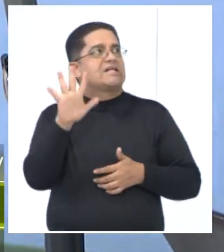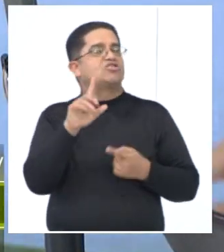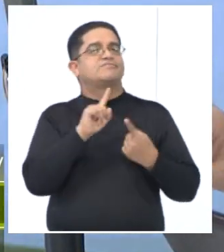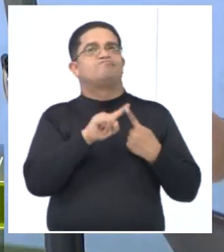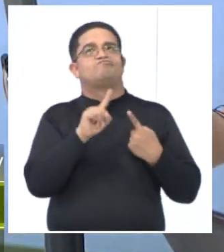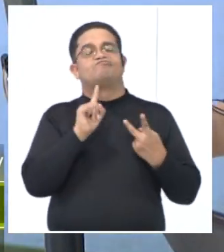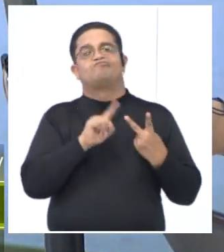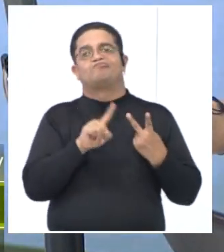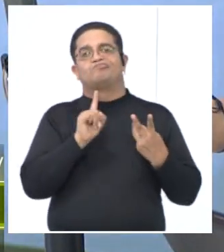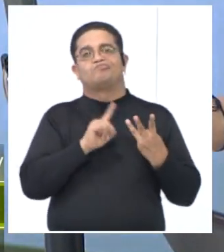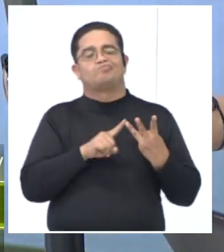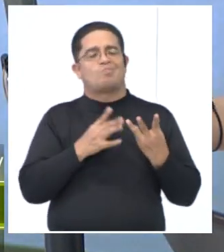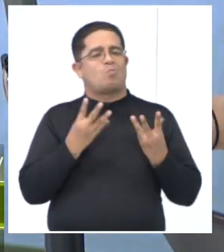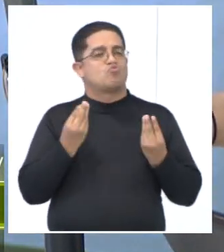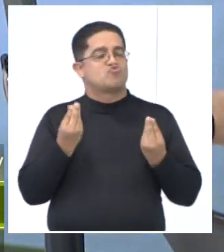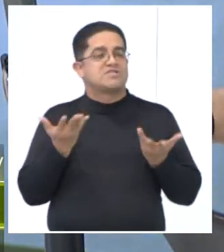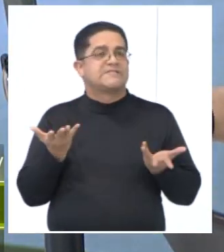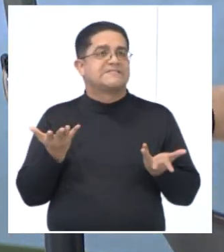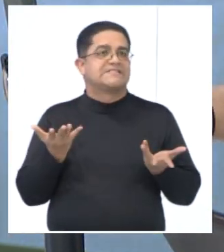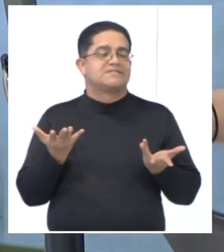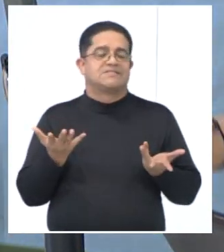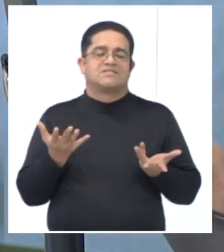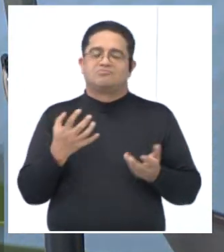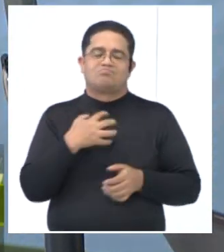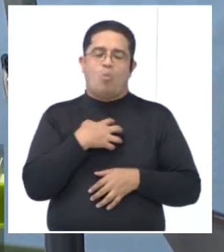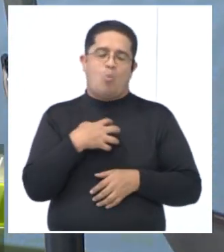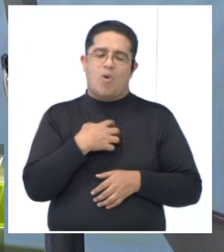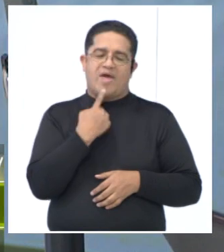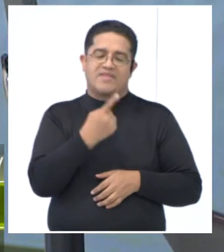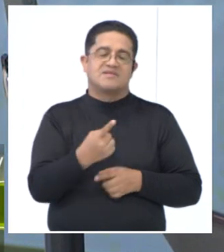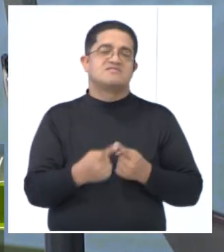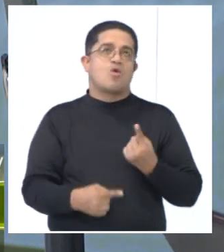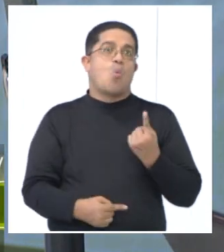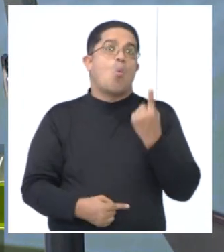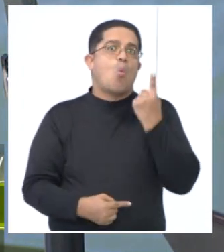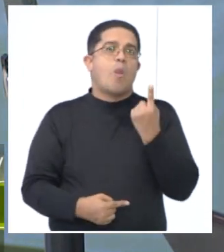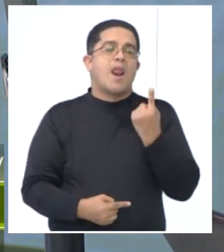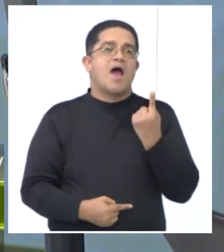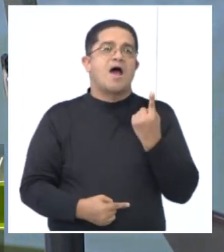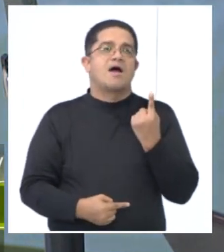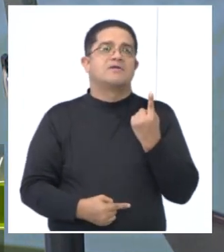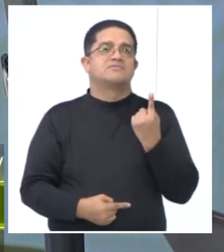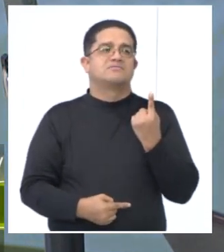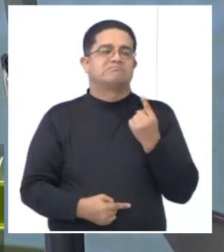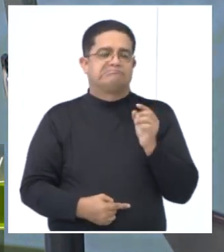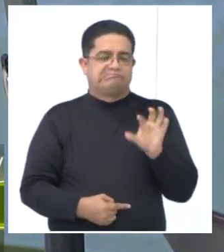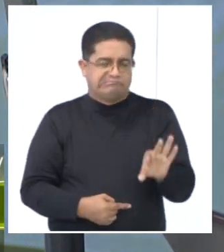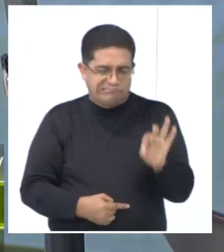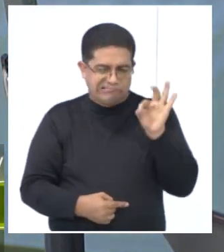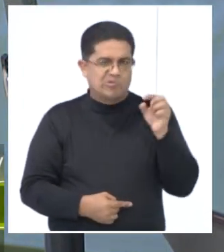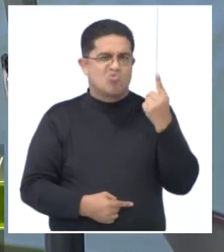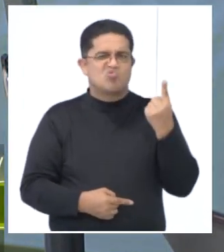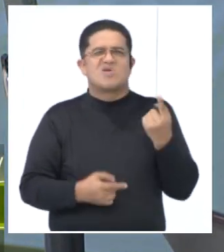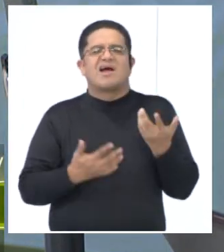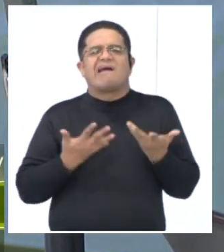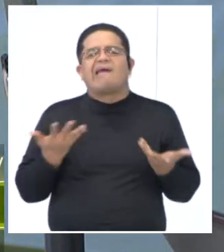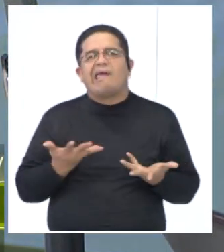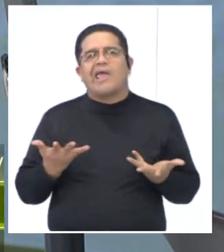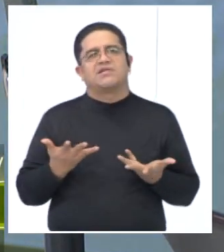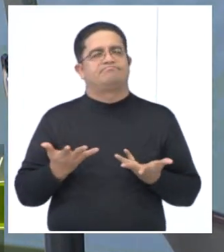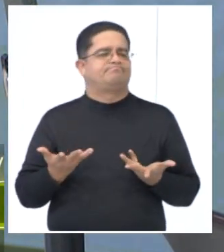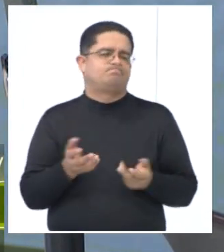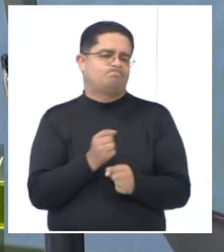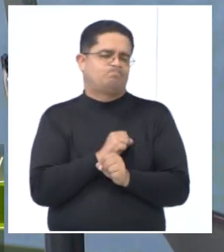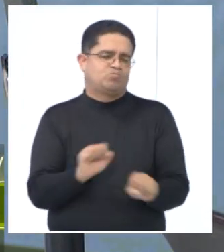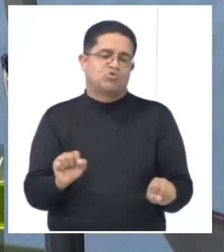causas multifactoriales. No pudiese permitirme ser determinante en esto de qué lo puede causar. Sí. Creo